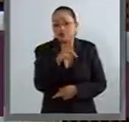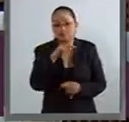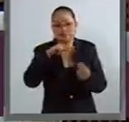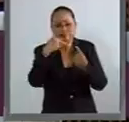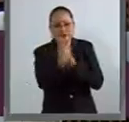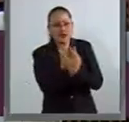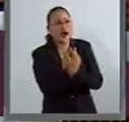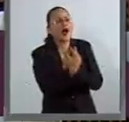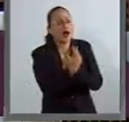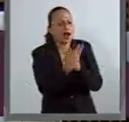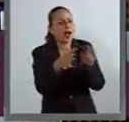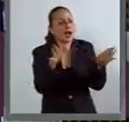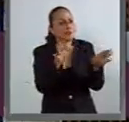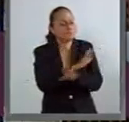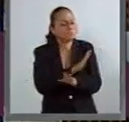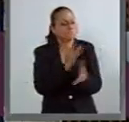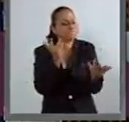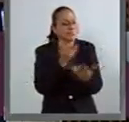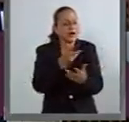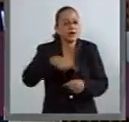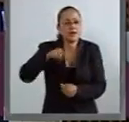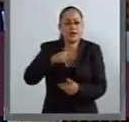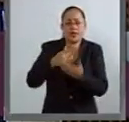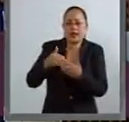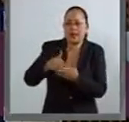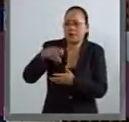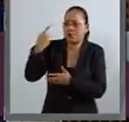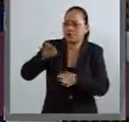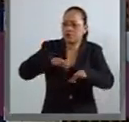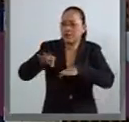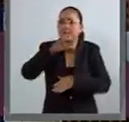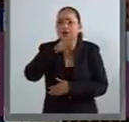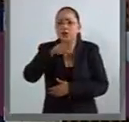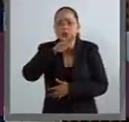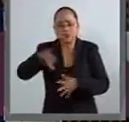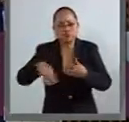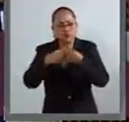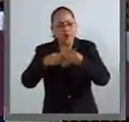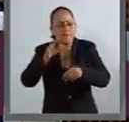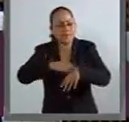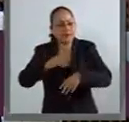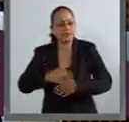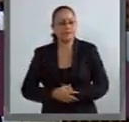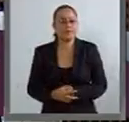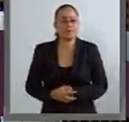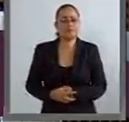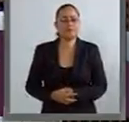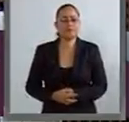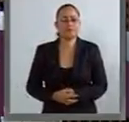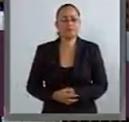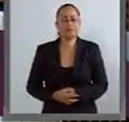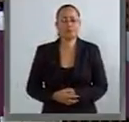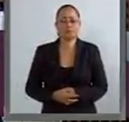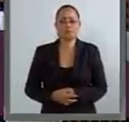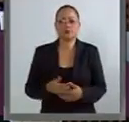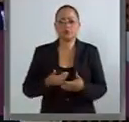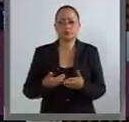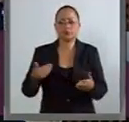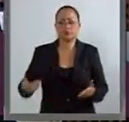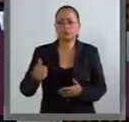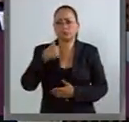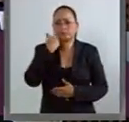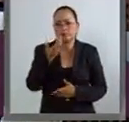Y tema, y esto hace que tu trabajo sea mucho más rico. Yo quiero hacer